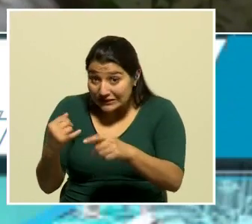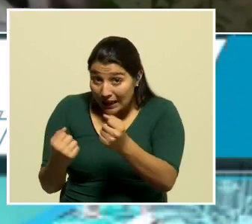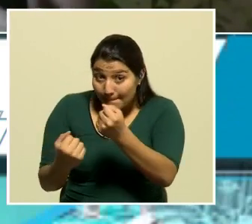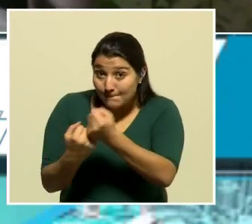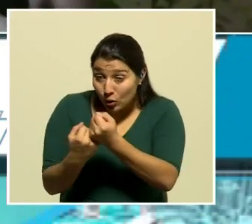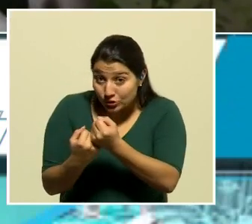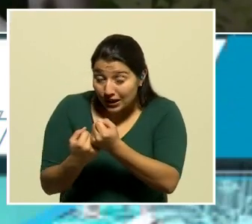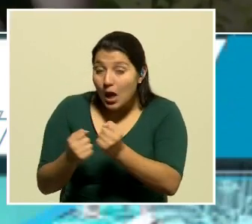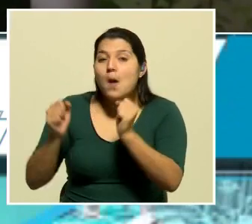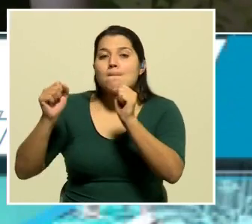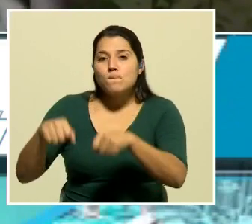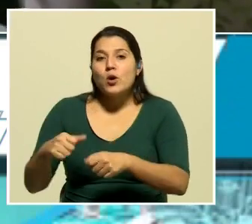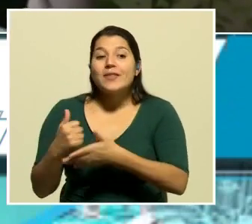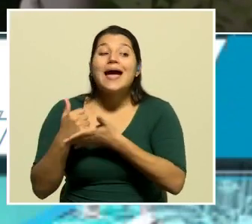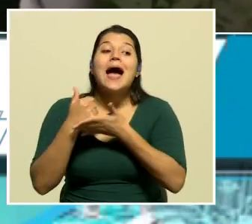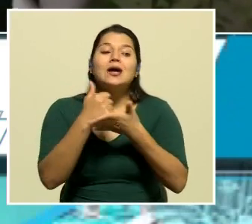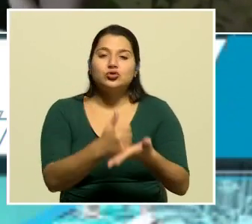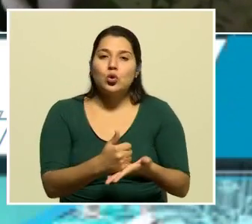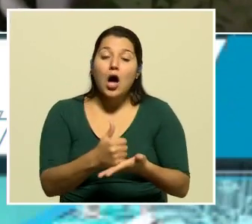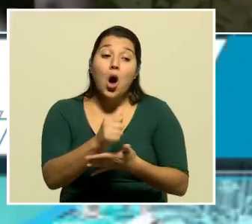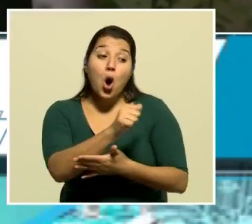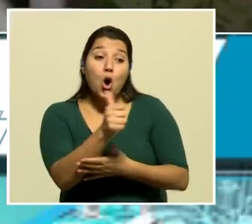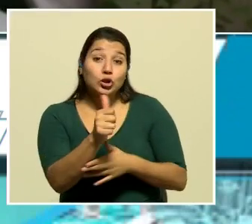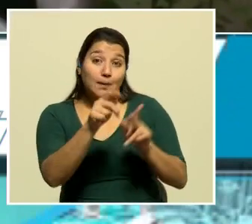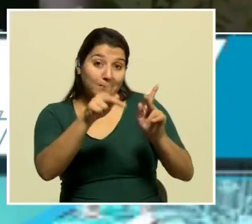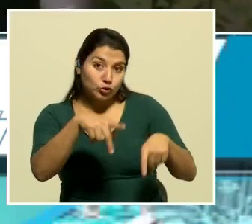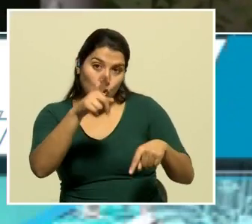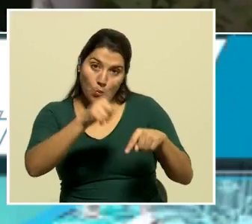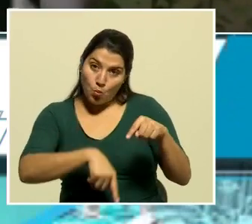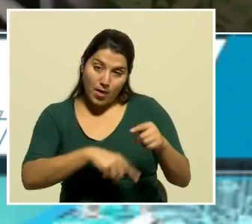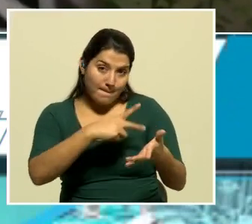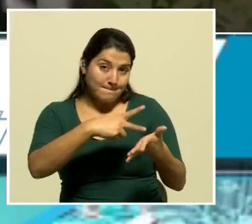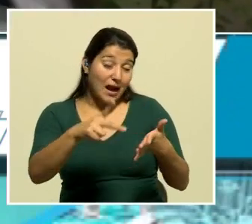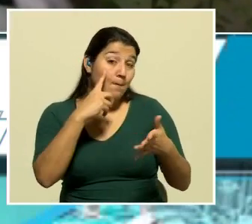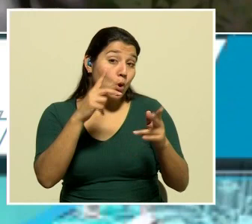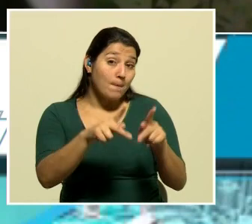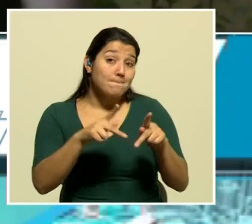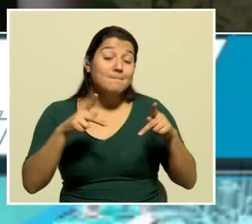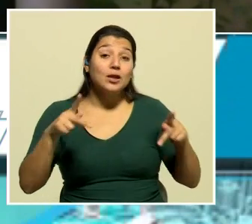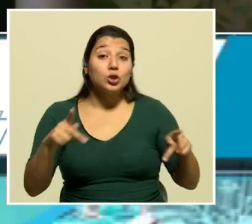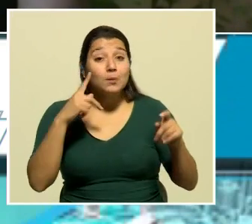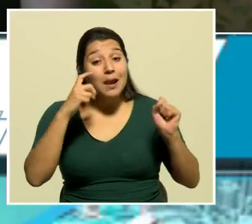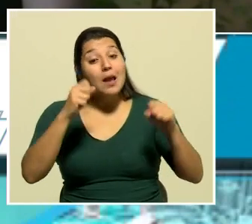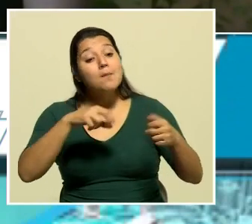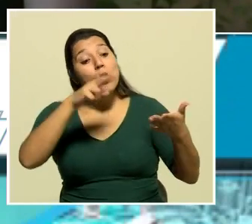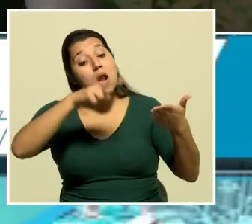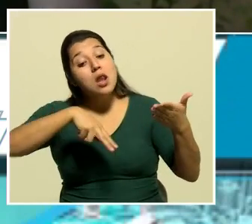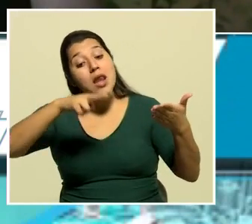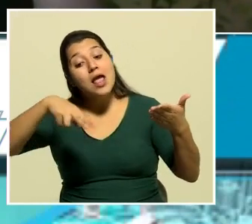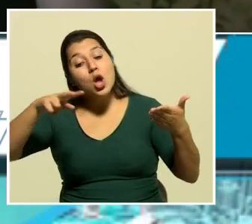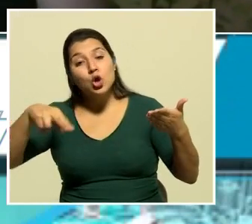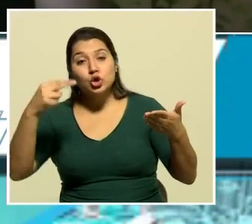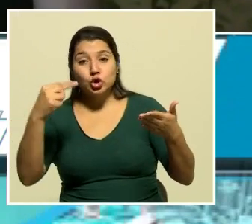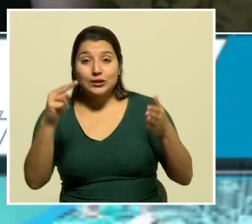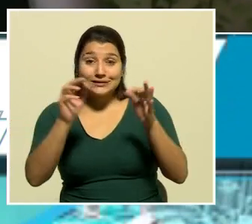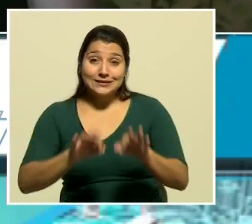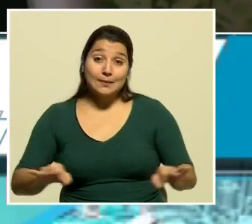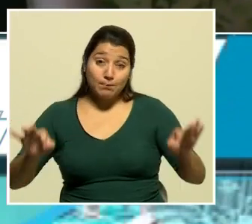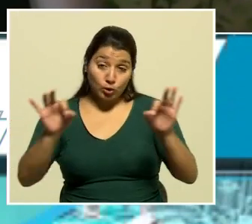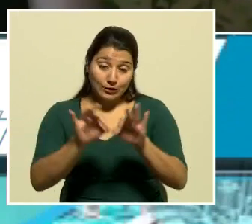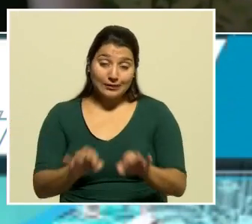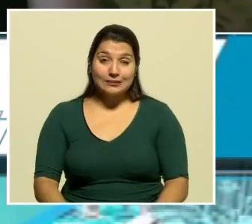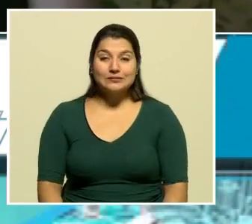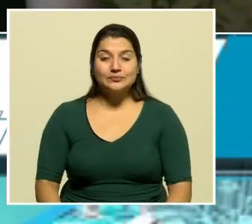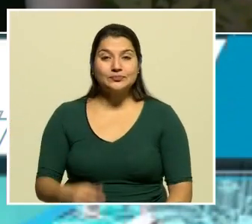ayuden a que otras personas que tal vez no podrían pagar por un periódico, para que puedan leer esas noticias que son tan importantes para ellos y